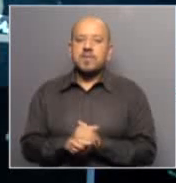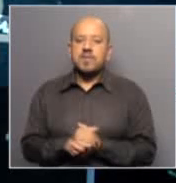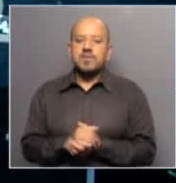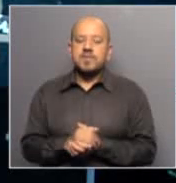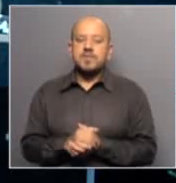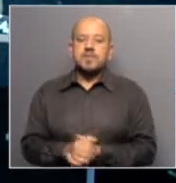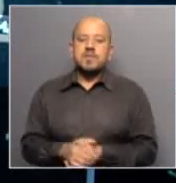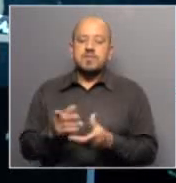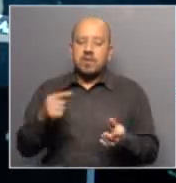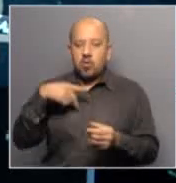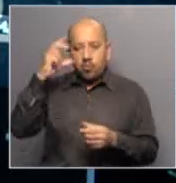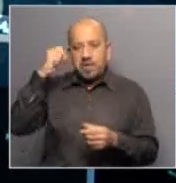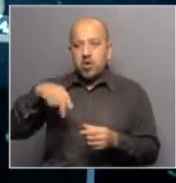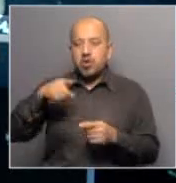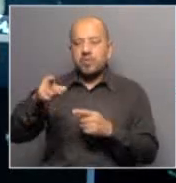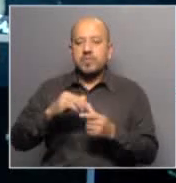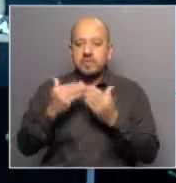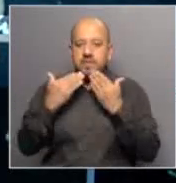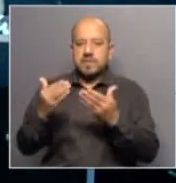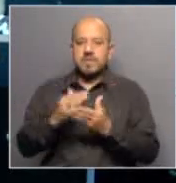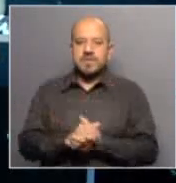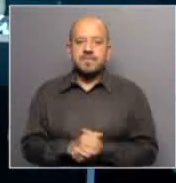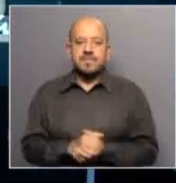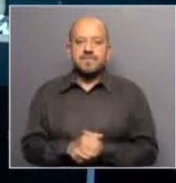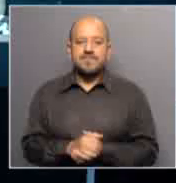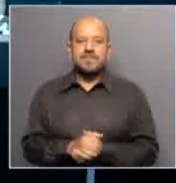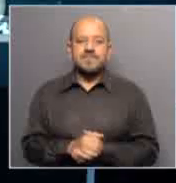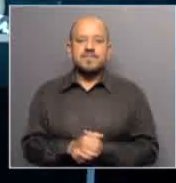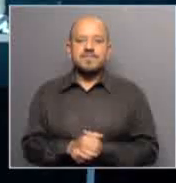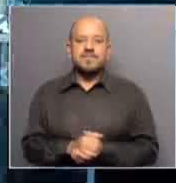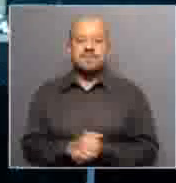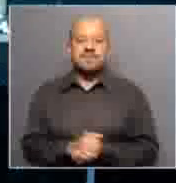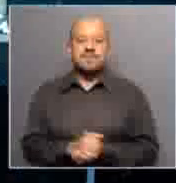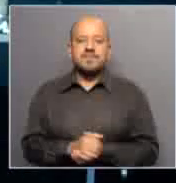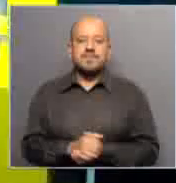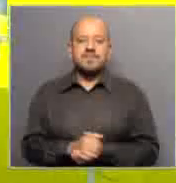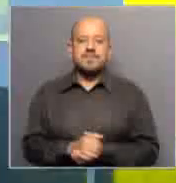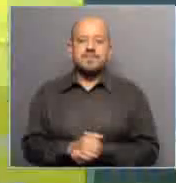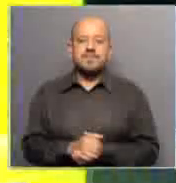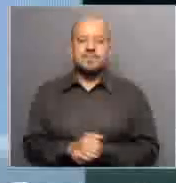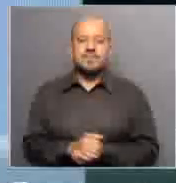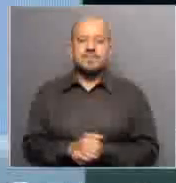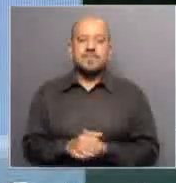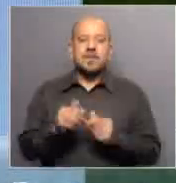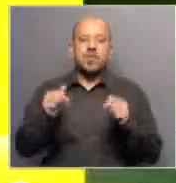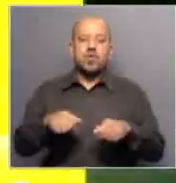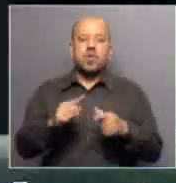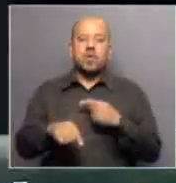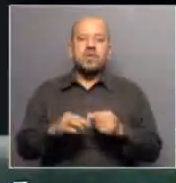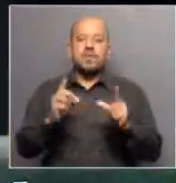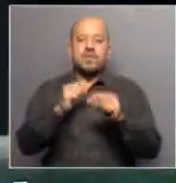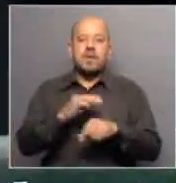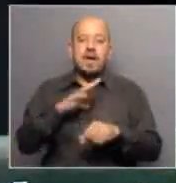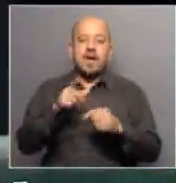otra mirada sobre el tema del cannabis en Uruguay. Muchas gracias. Gracias a ustedes por hacer el programa. Un abrazo. Bueno, hasta acá llegamos. Creo que